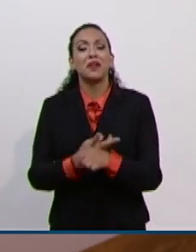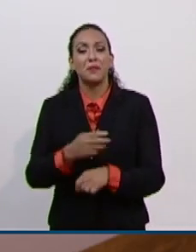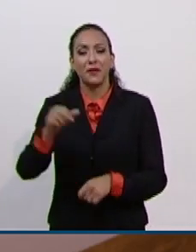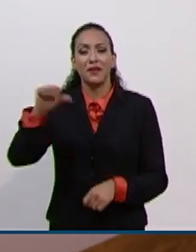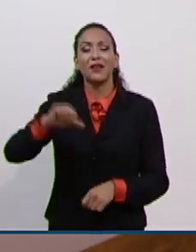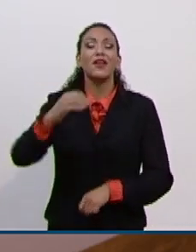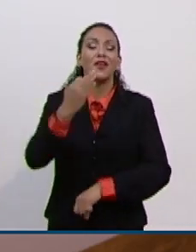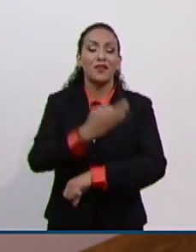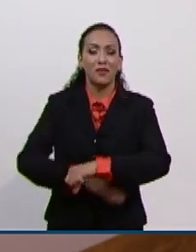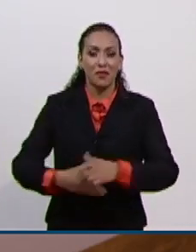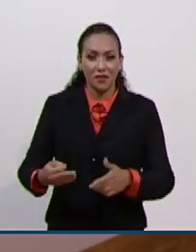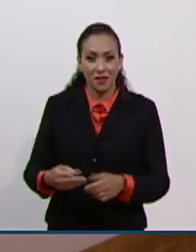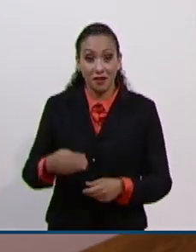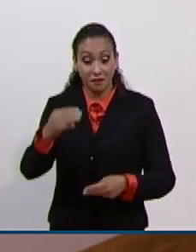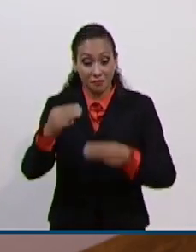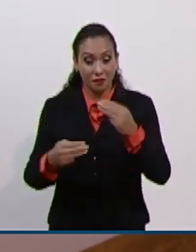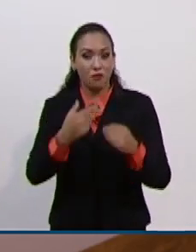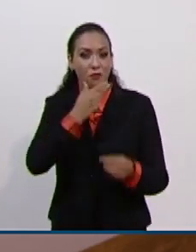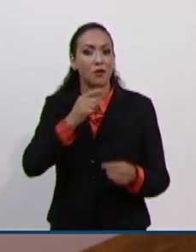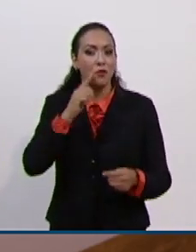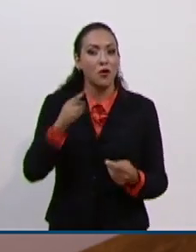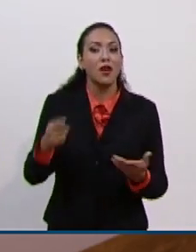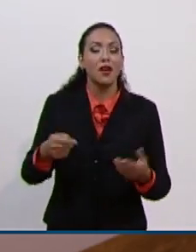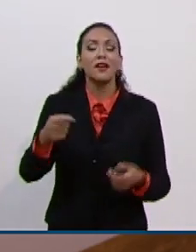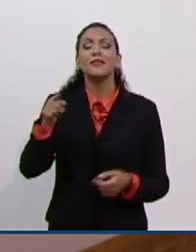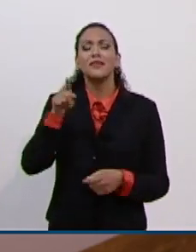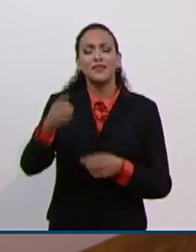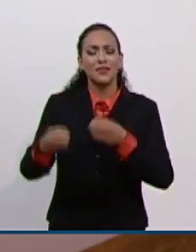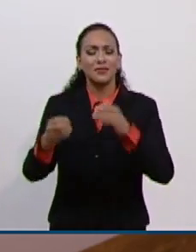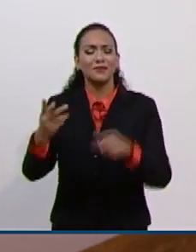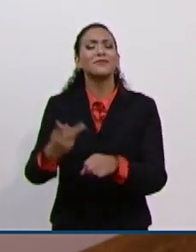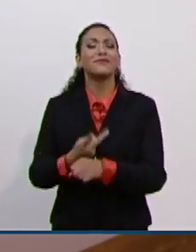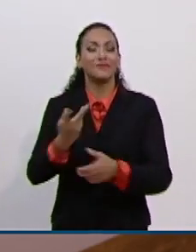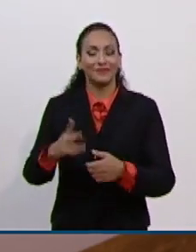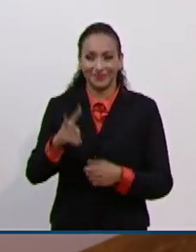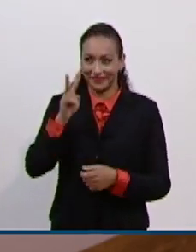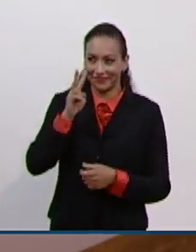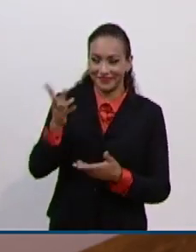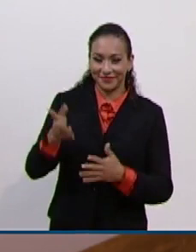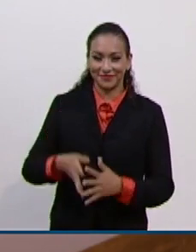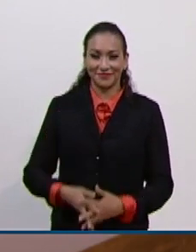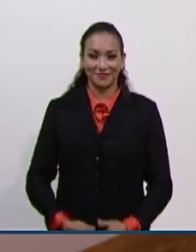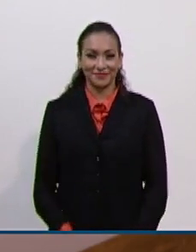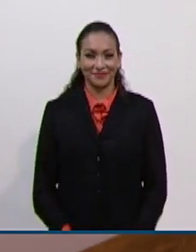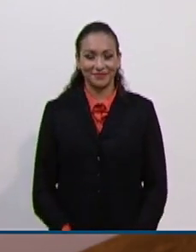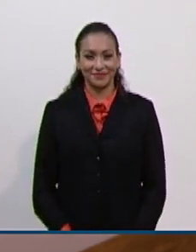esta tarde las y los ministros en sesión del Pleno. Adelante, Mario, con tu reporte.